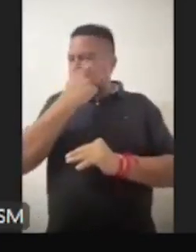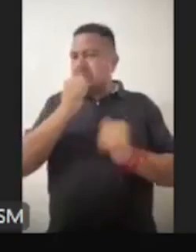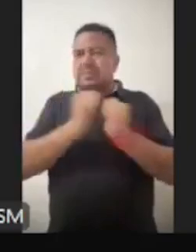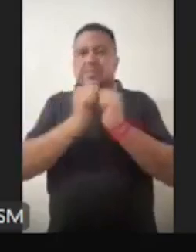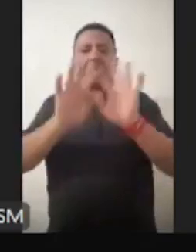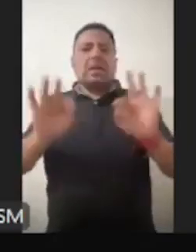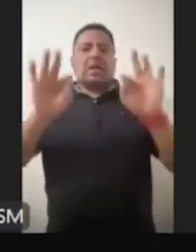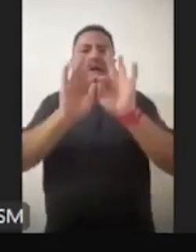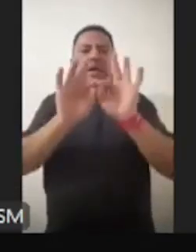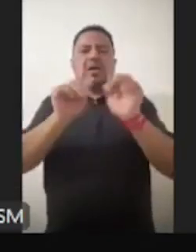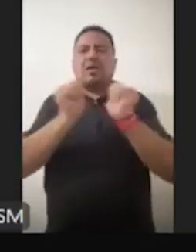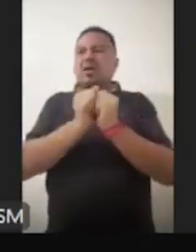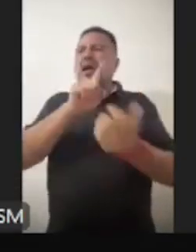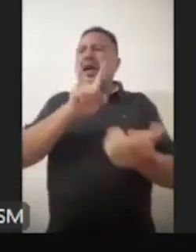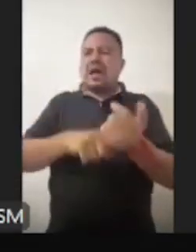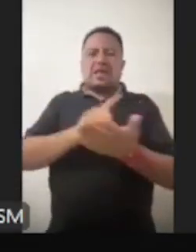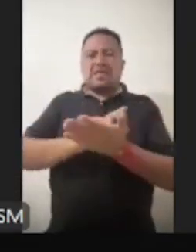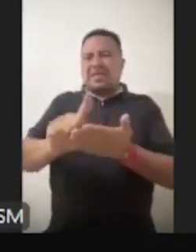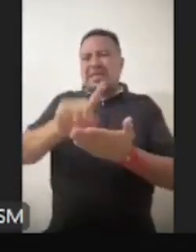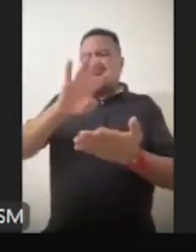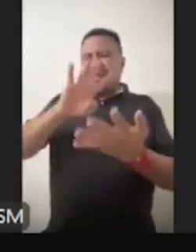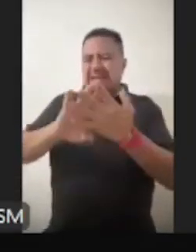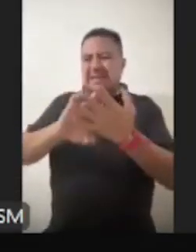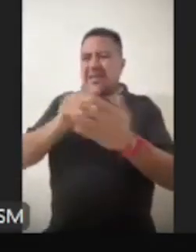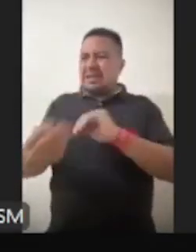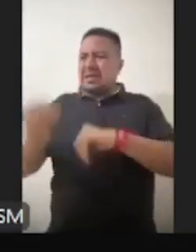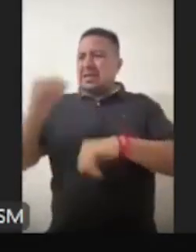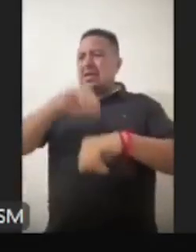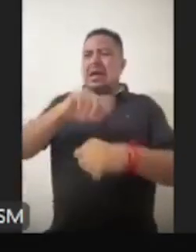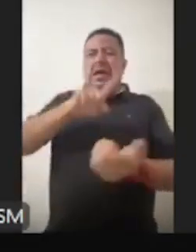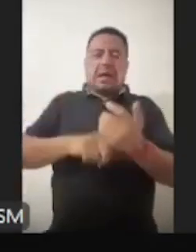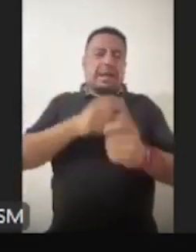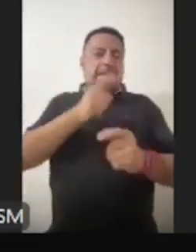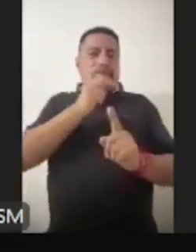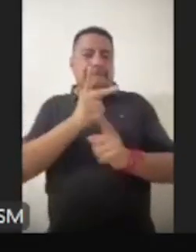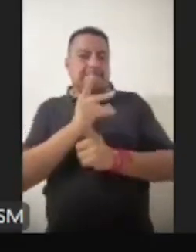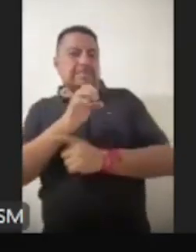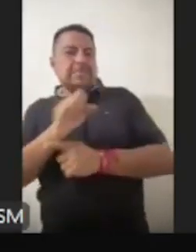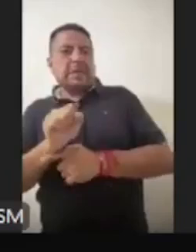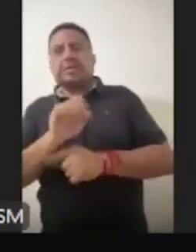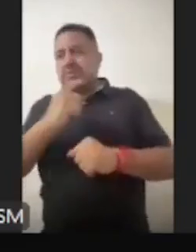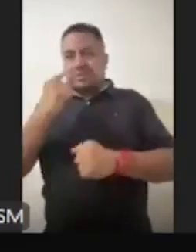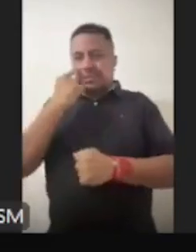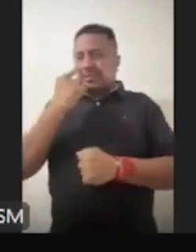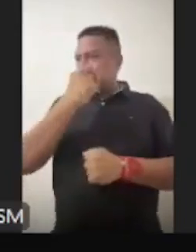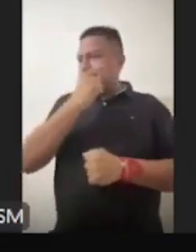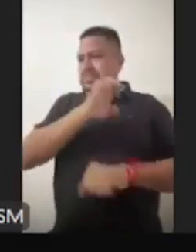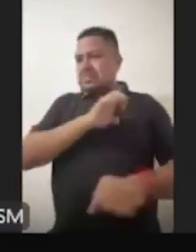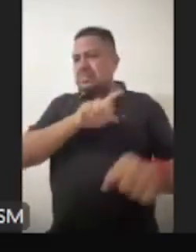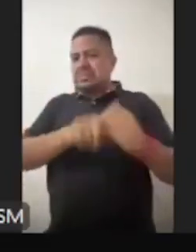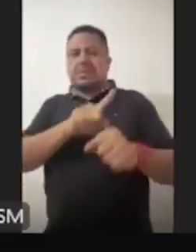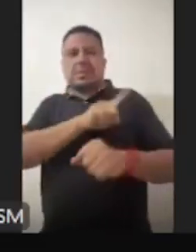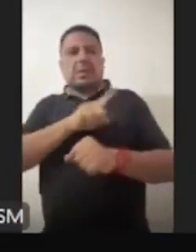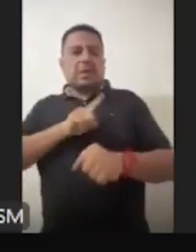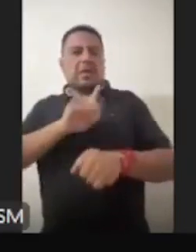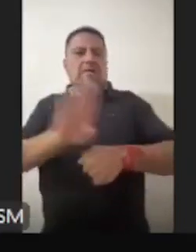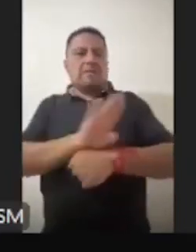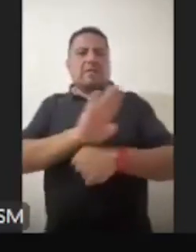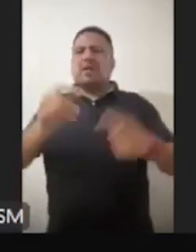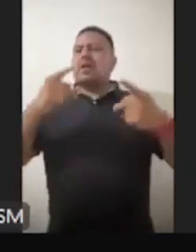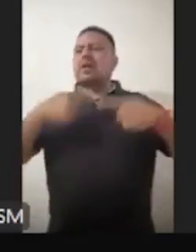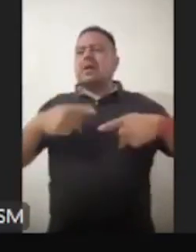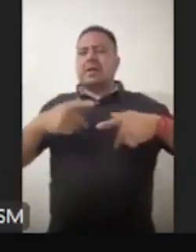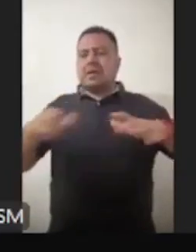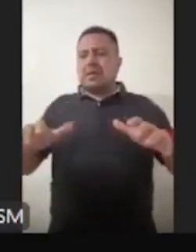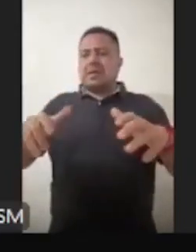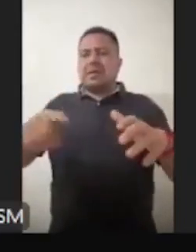jus puniendi y del derecho penal son aplicables al presente PES, se considera que en particular caso debe operar a favor de los denunciados el principio